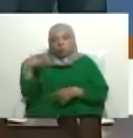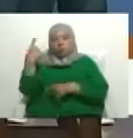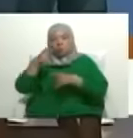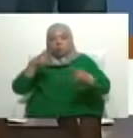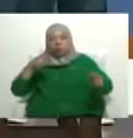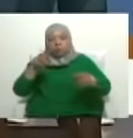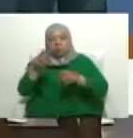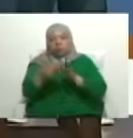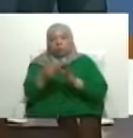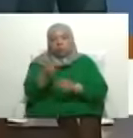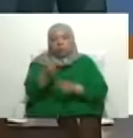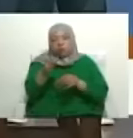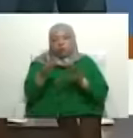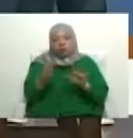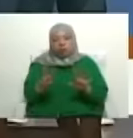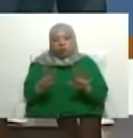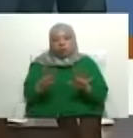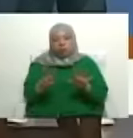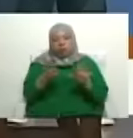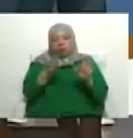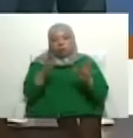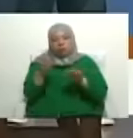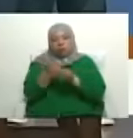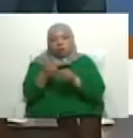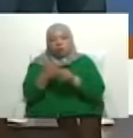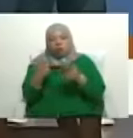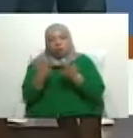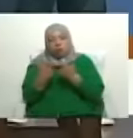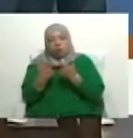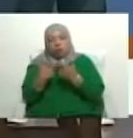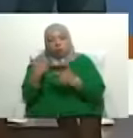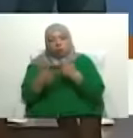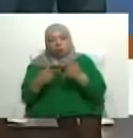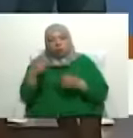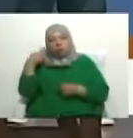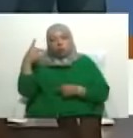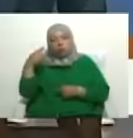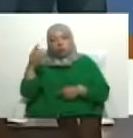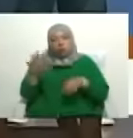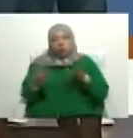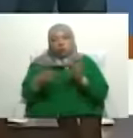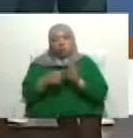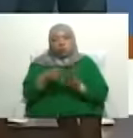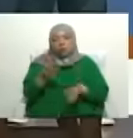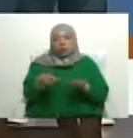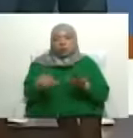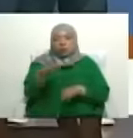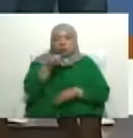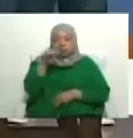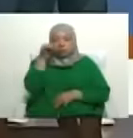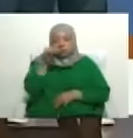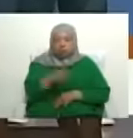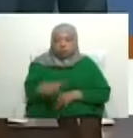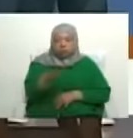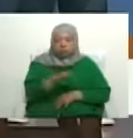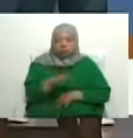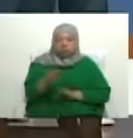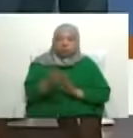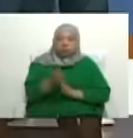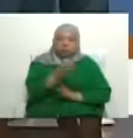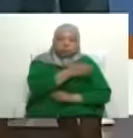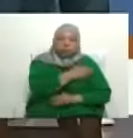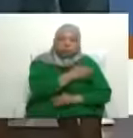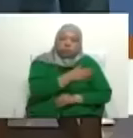2017, en las operaciones de guerra psicológica? ¿Recuerdan la elección del 2015, que es una de las pocas elecciones donde la extrema derecha ha